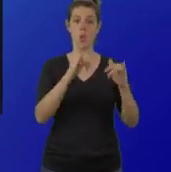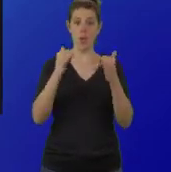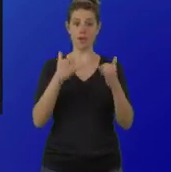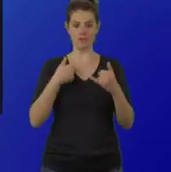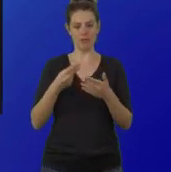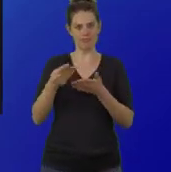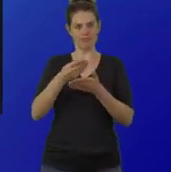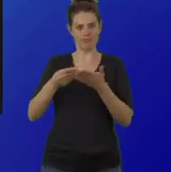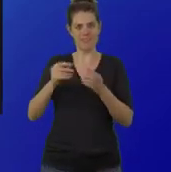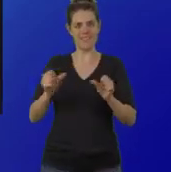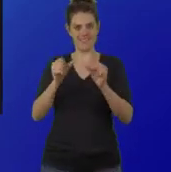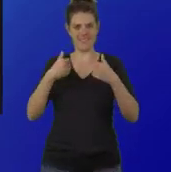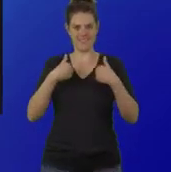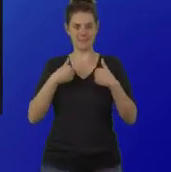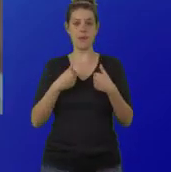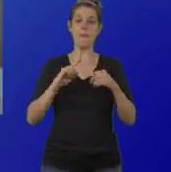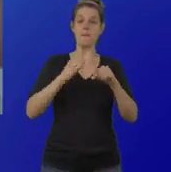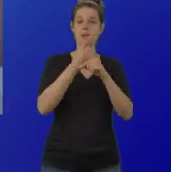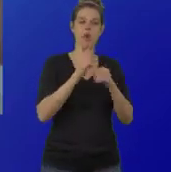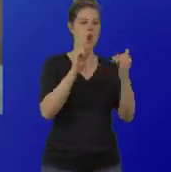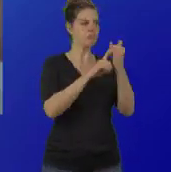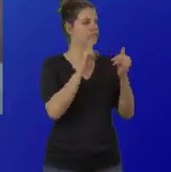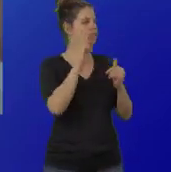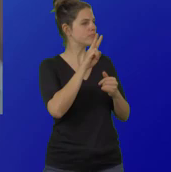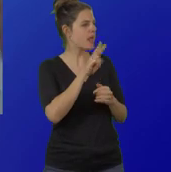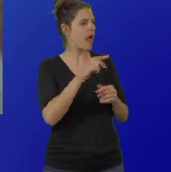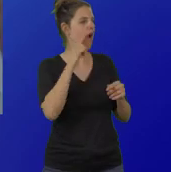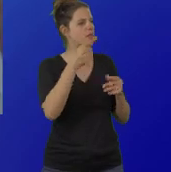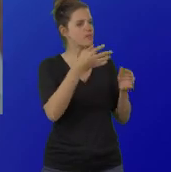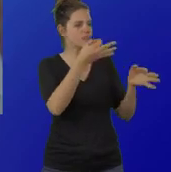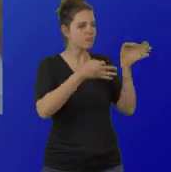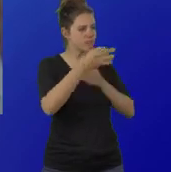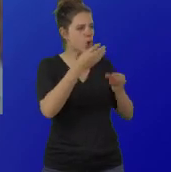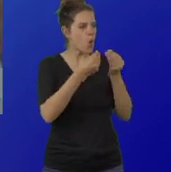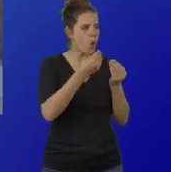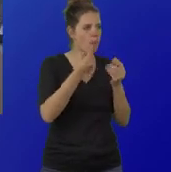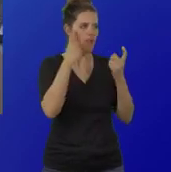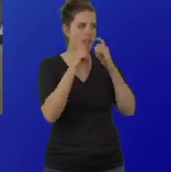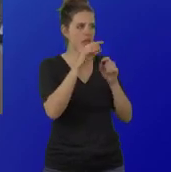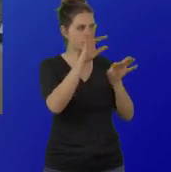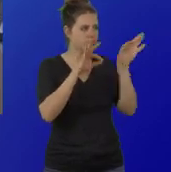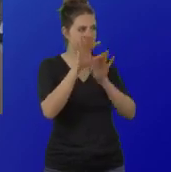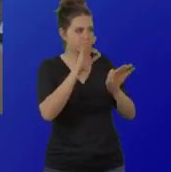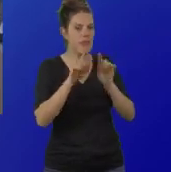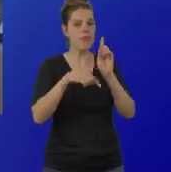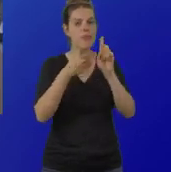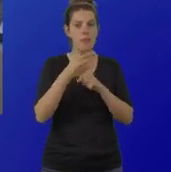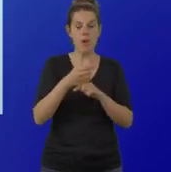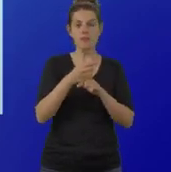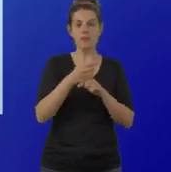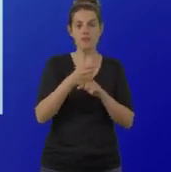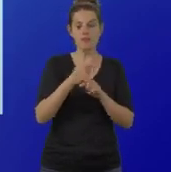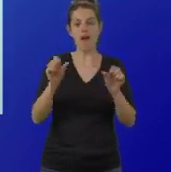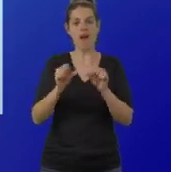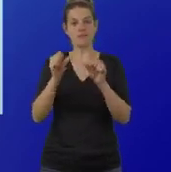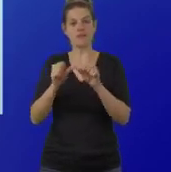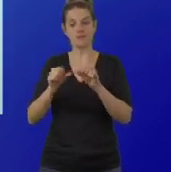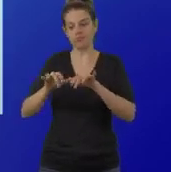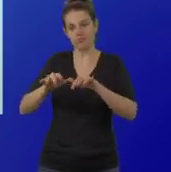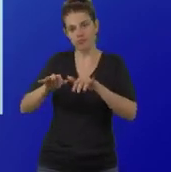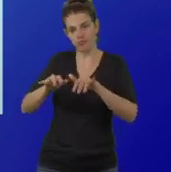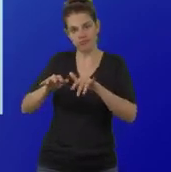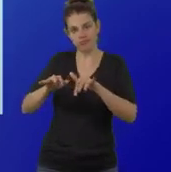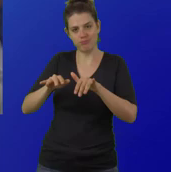diseñé, miré un tutorial primero, saqué ideas del tutorial y después con todo lo que fui aprendiendo lo